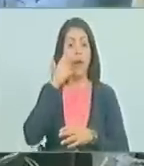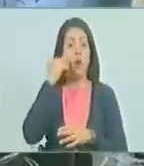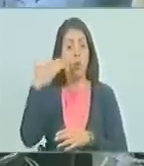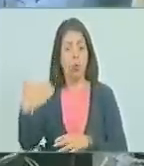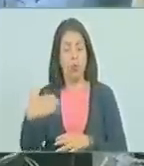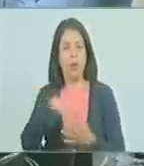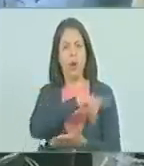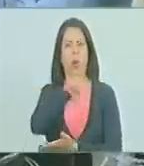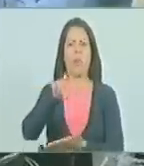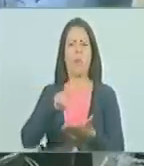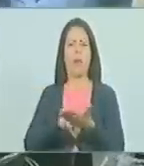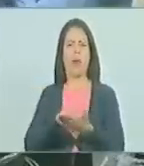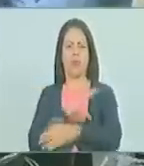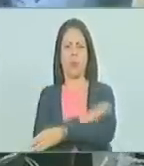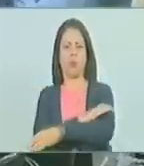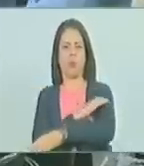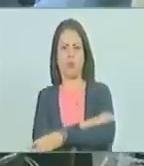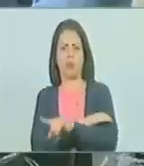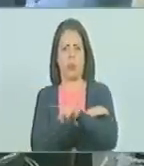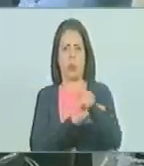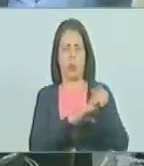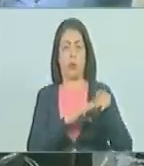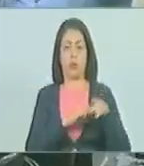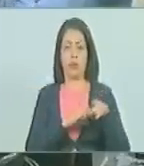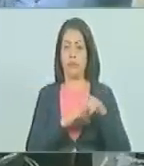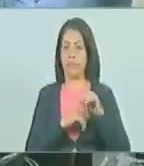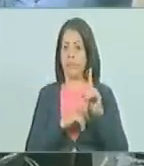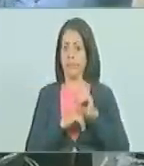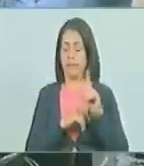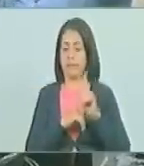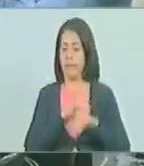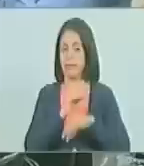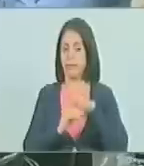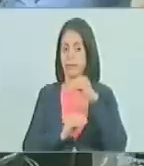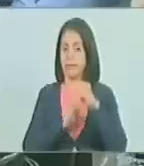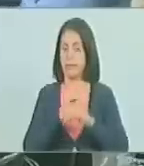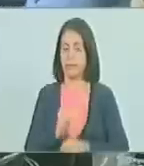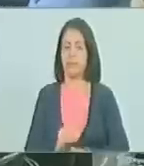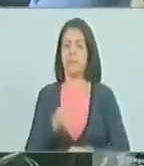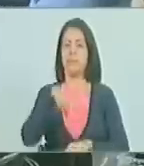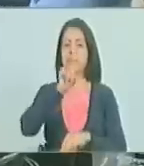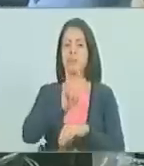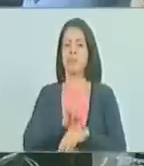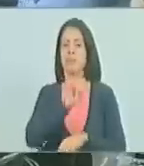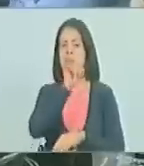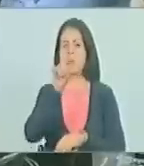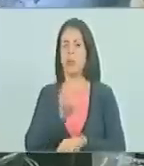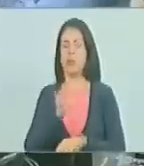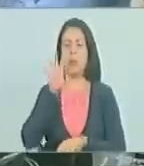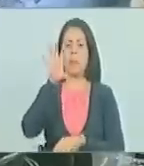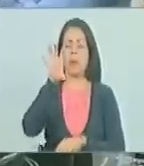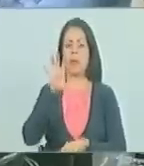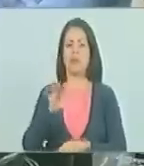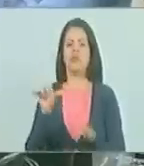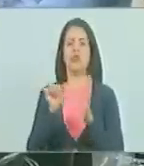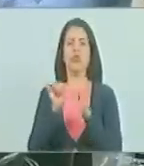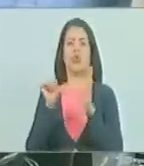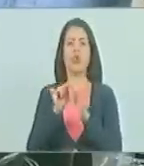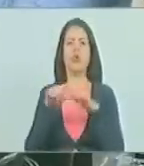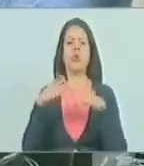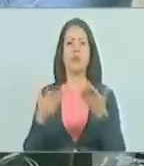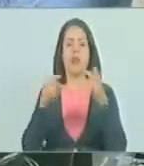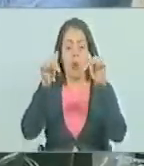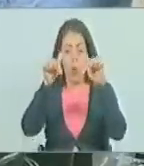de generalizar con esta oposición que ha de hacer una sola pregunta al país. ¿Dónde